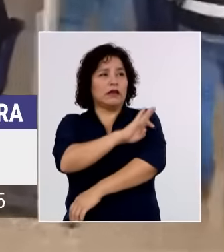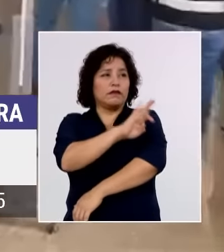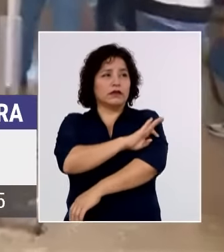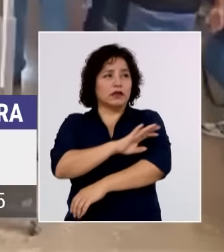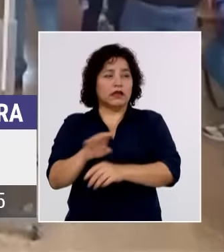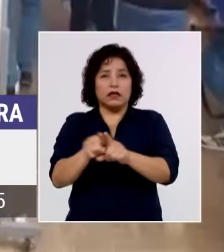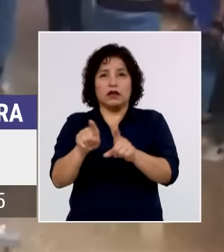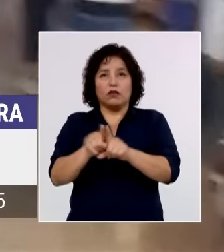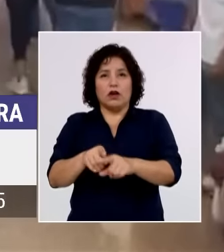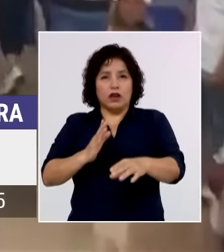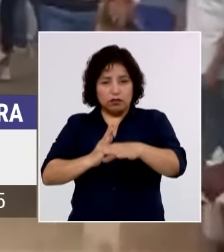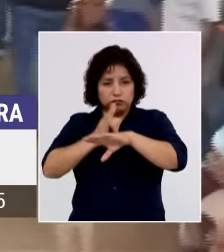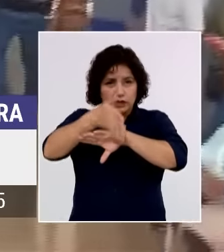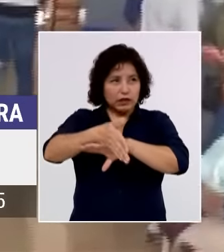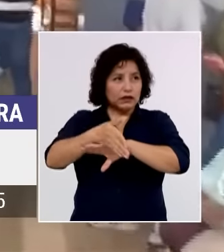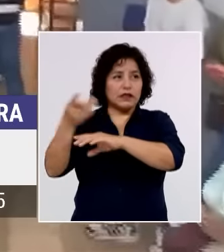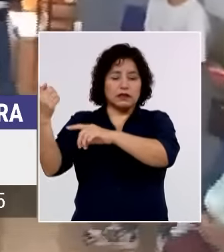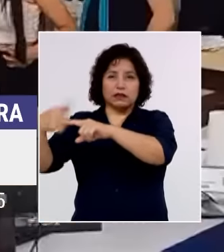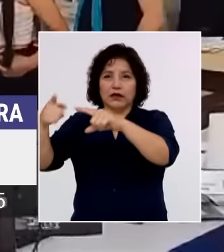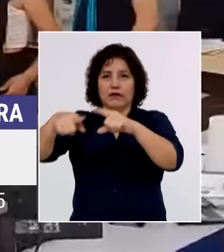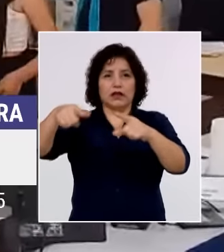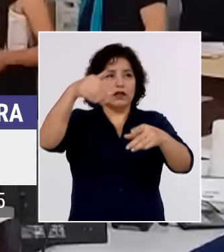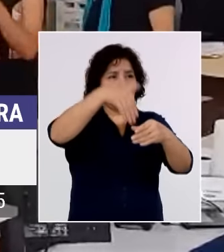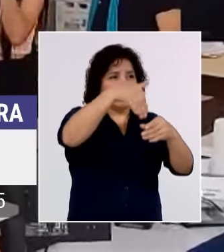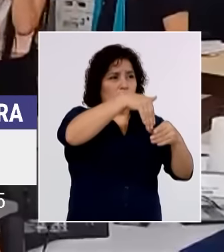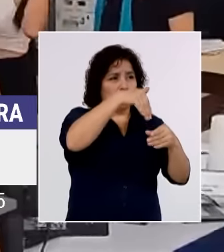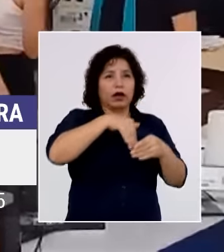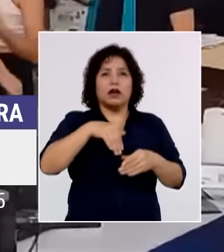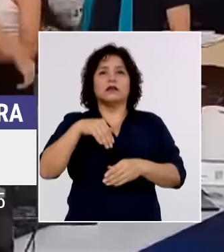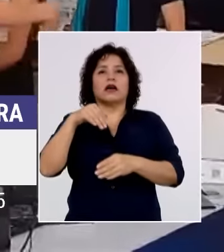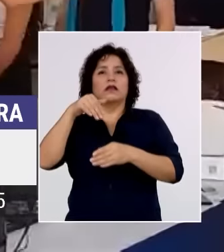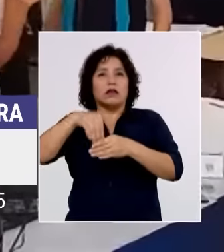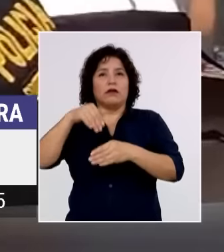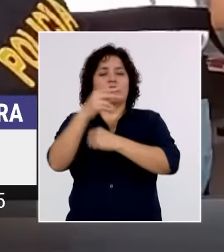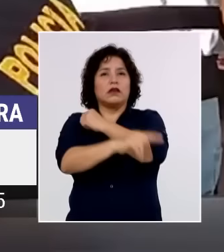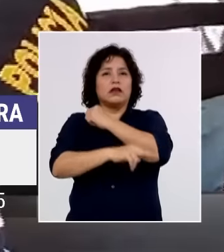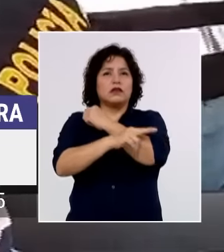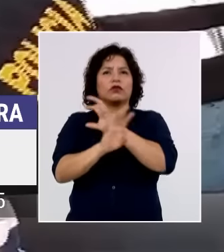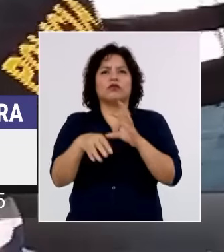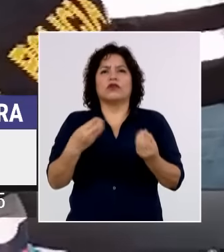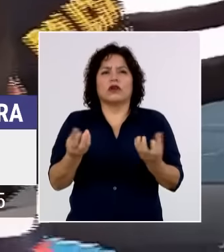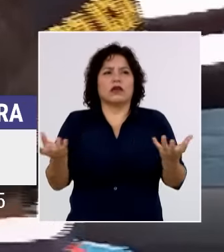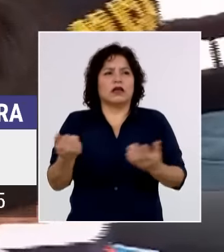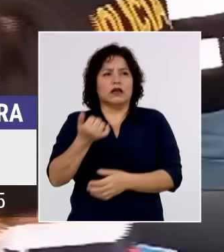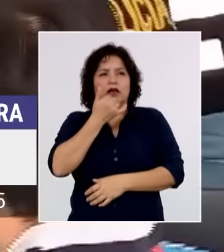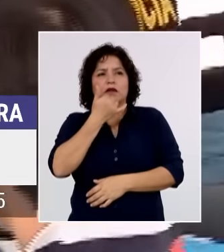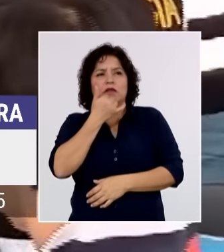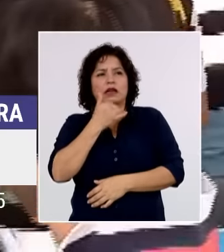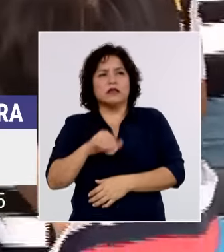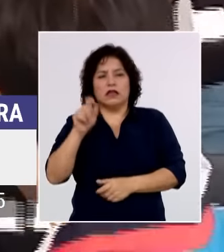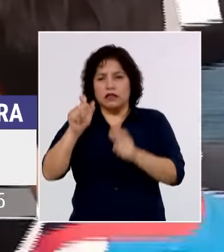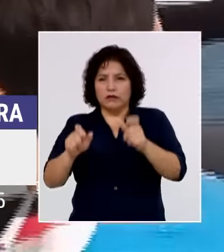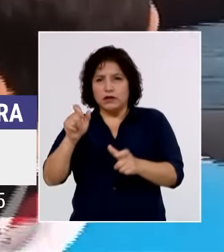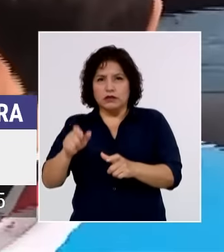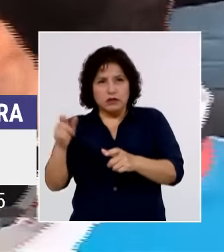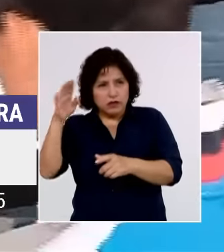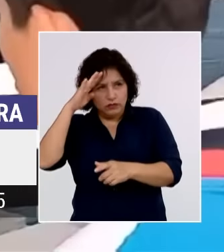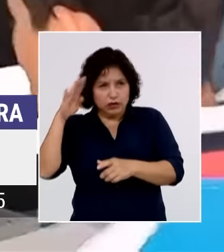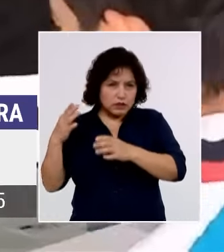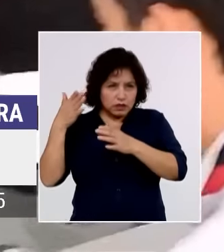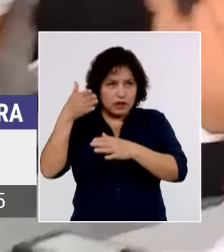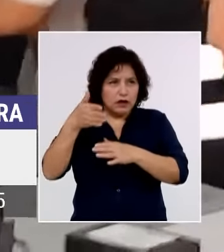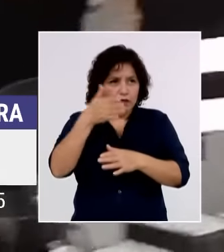Organizado intervienen varios agentes del Banco de la Nación. ¿Por qué, Lorena? Te cuento. Lo que tienen entendido los agentes de